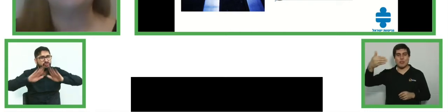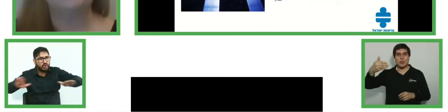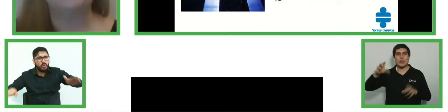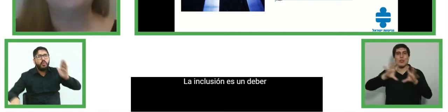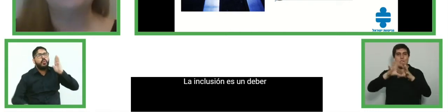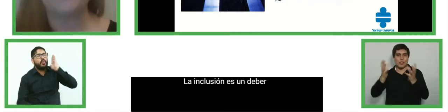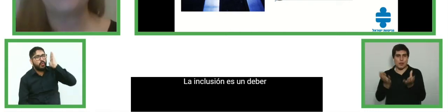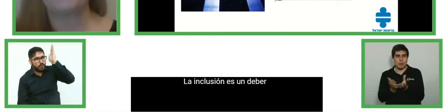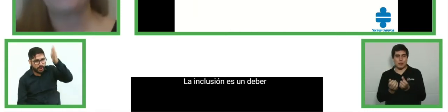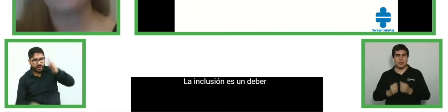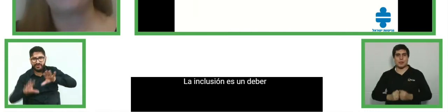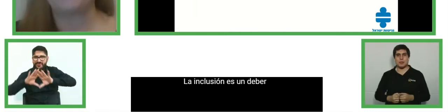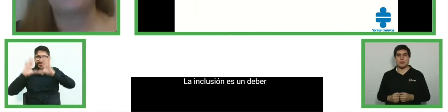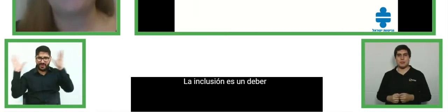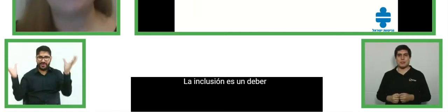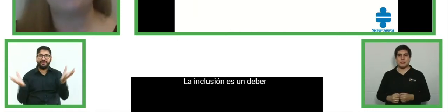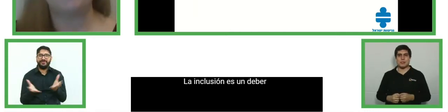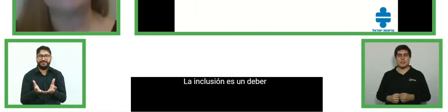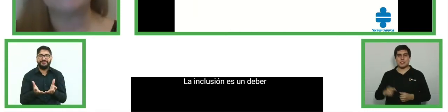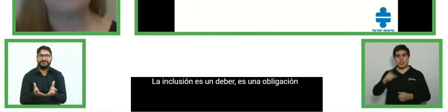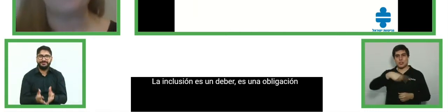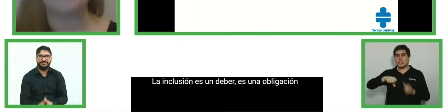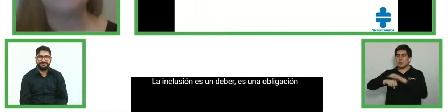Ahora, la próxima, por favor.